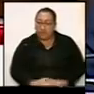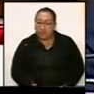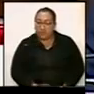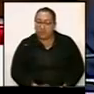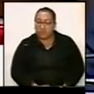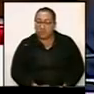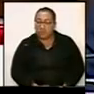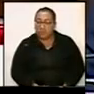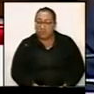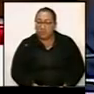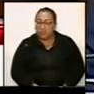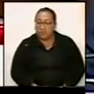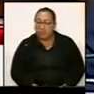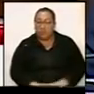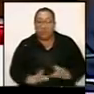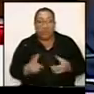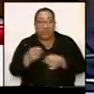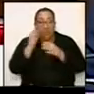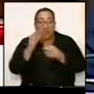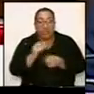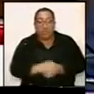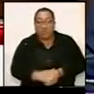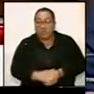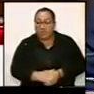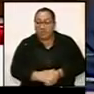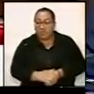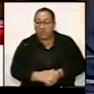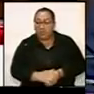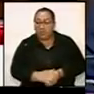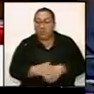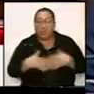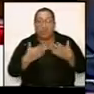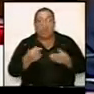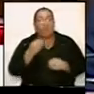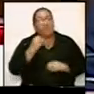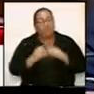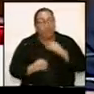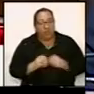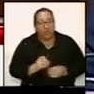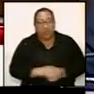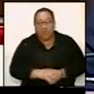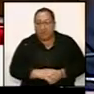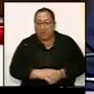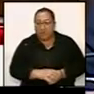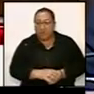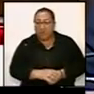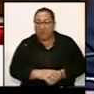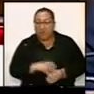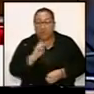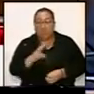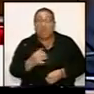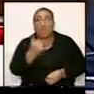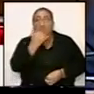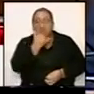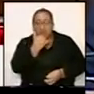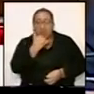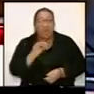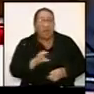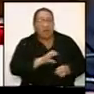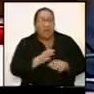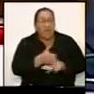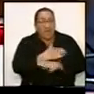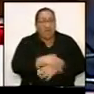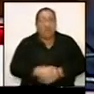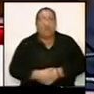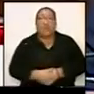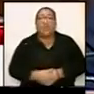ha habido en ese discurso un ánimo de rectificación, de decir nos equivocamos y hubieron errores